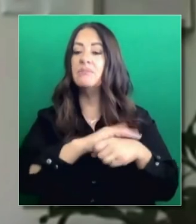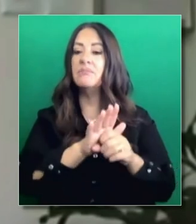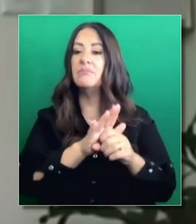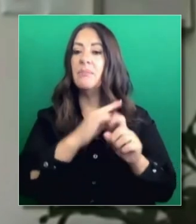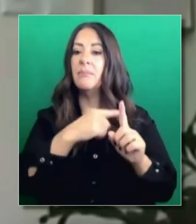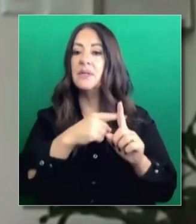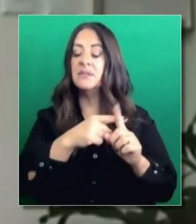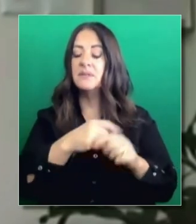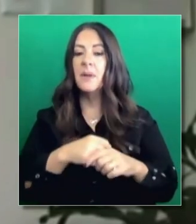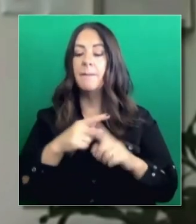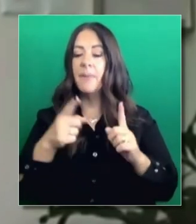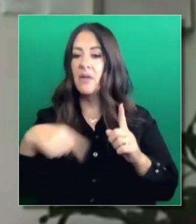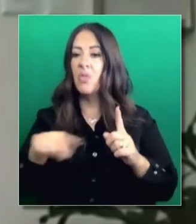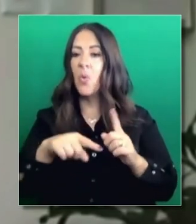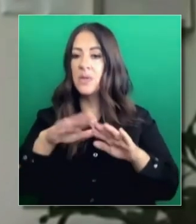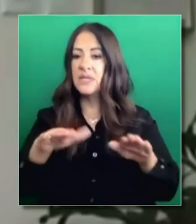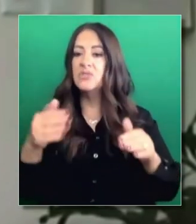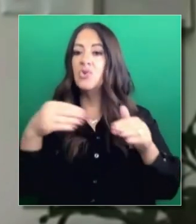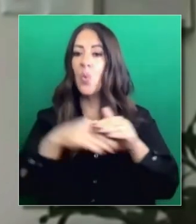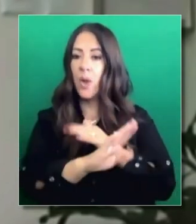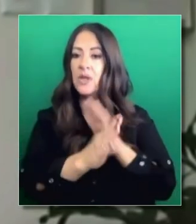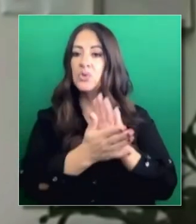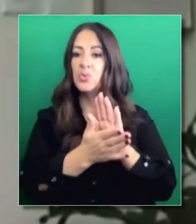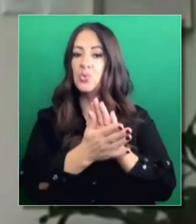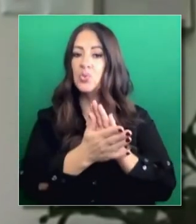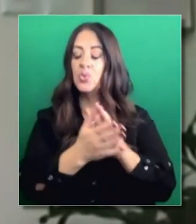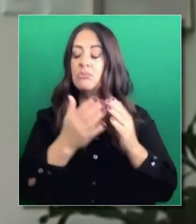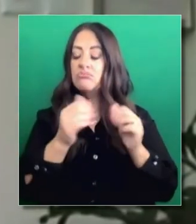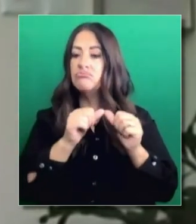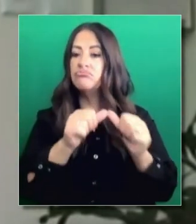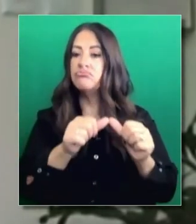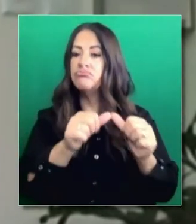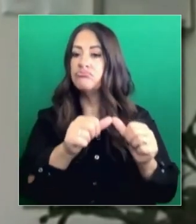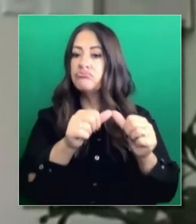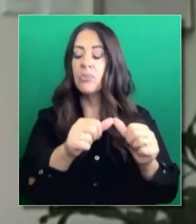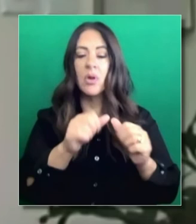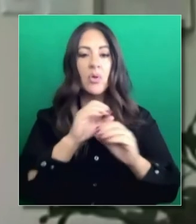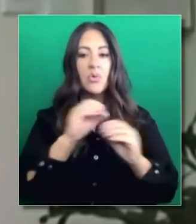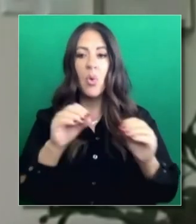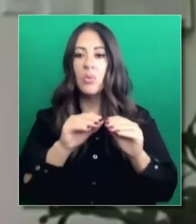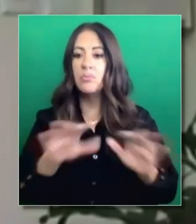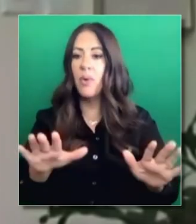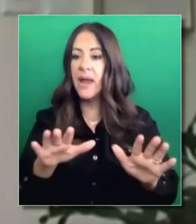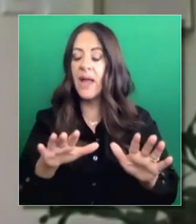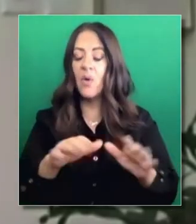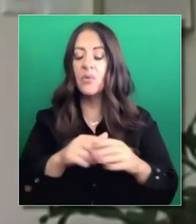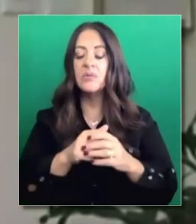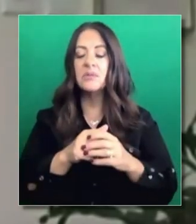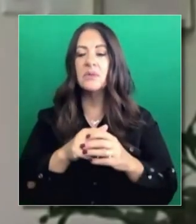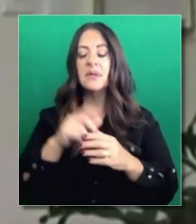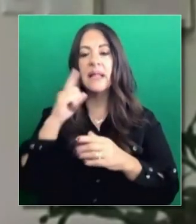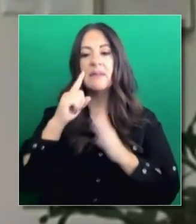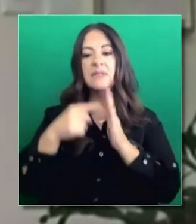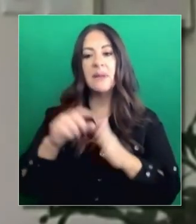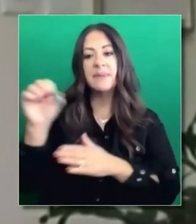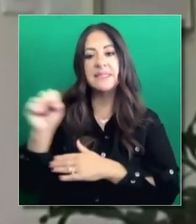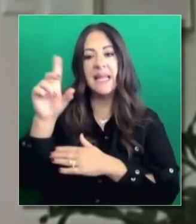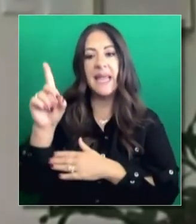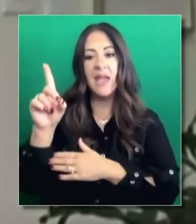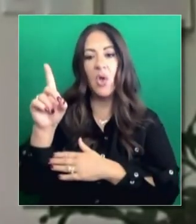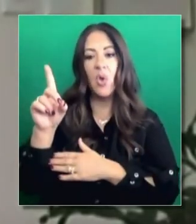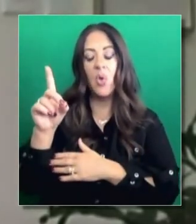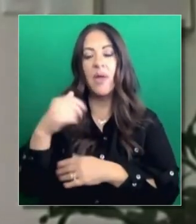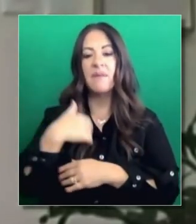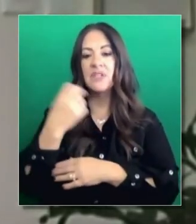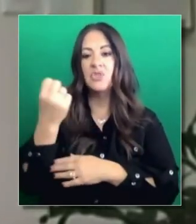hay un alto índice de transmisión. Acudiendo a la escuela, por ejemplo, en San Diego, vemos que hay